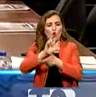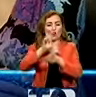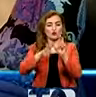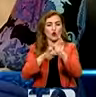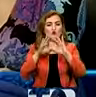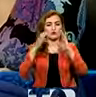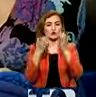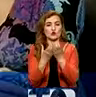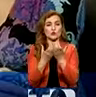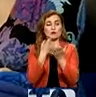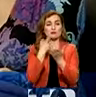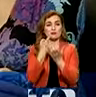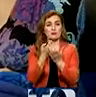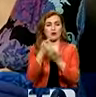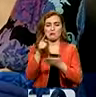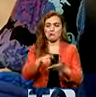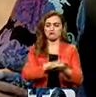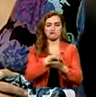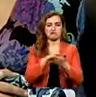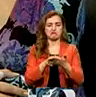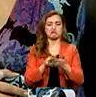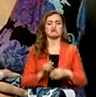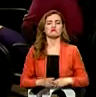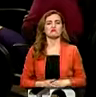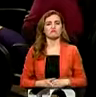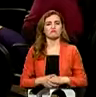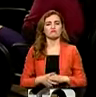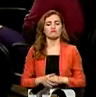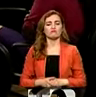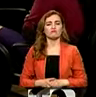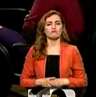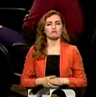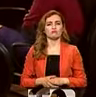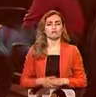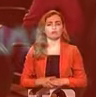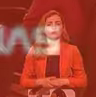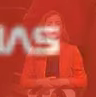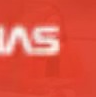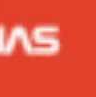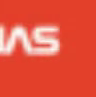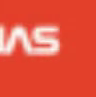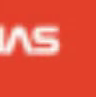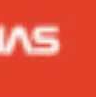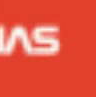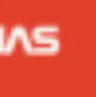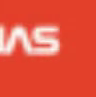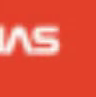comisión se allanó al veto parcial. En Quito, María Gracia Acosta, 24 horas.